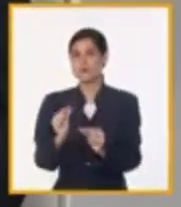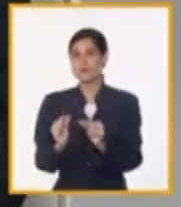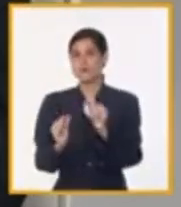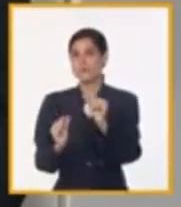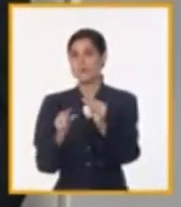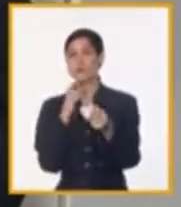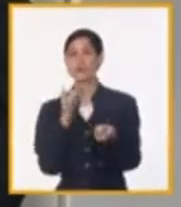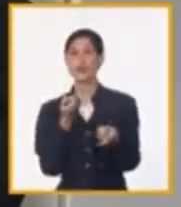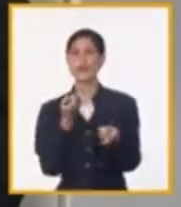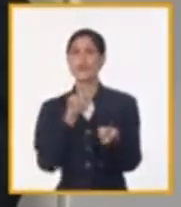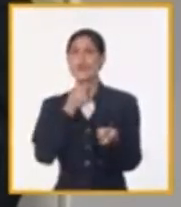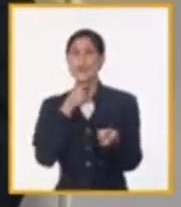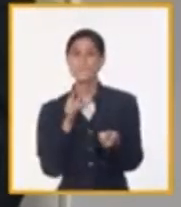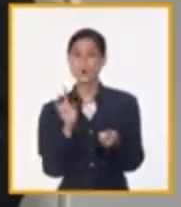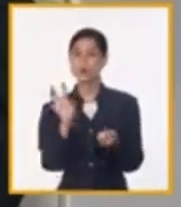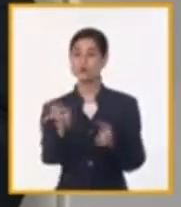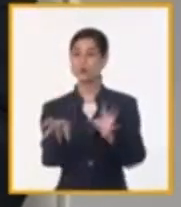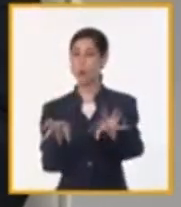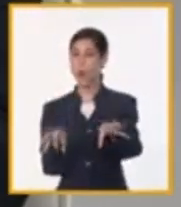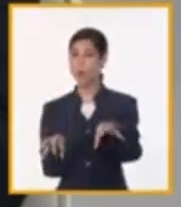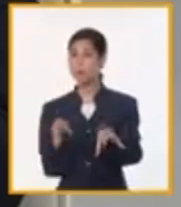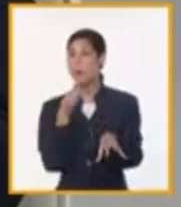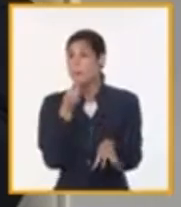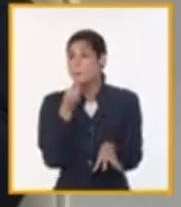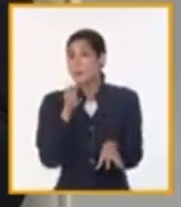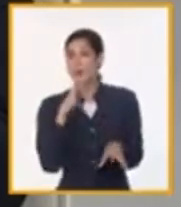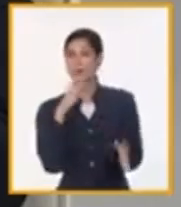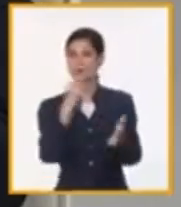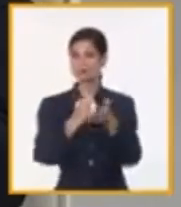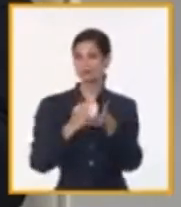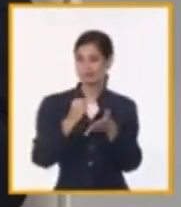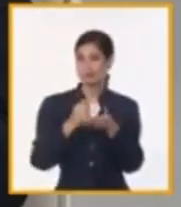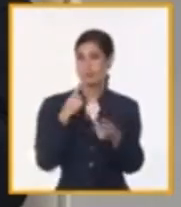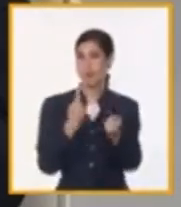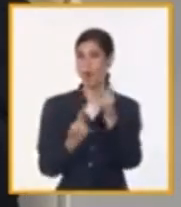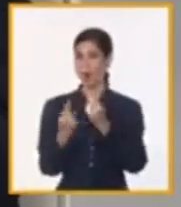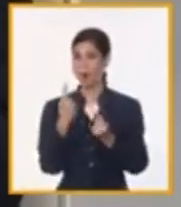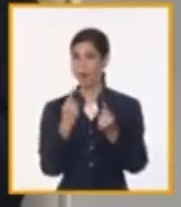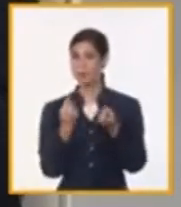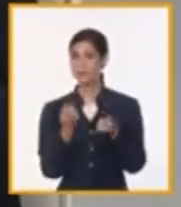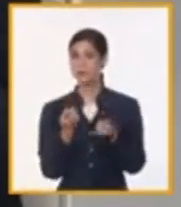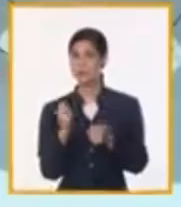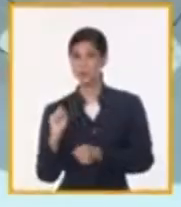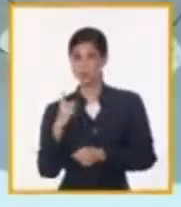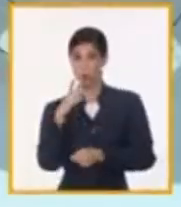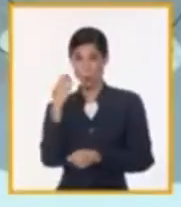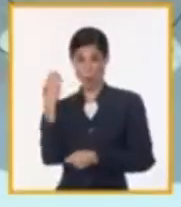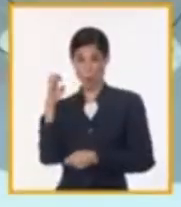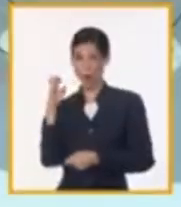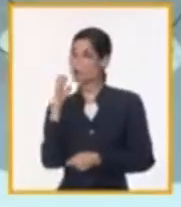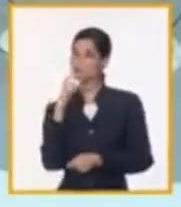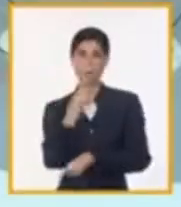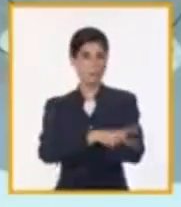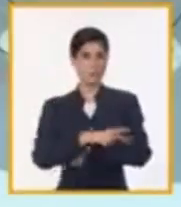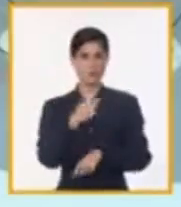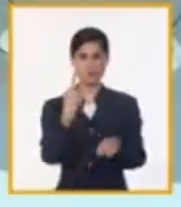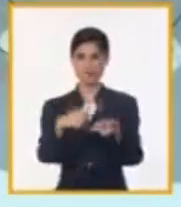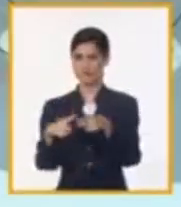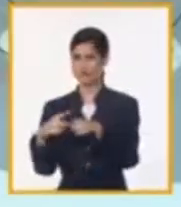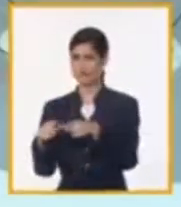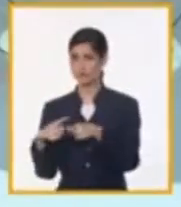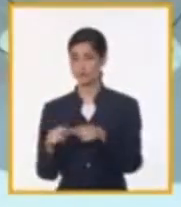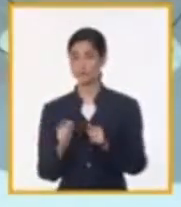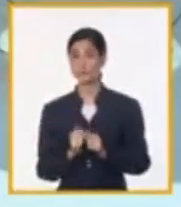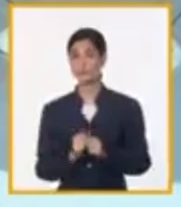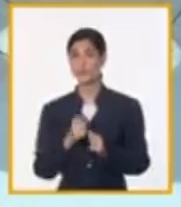lugares donde ellos pudieran tener alguna ganancia Tú decías no solo de Ecuador y es verdad ellos no les interesa mucho